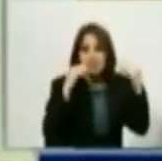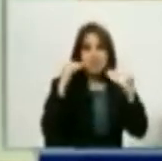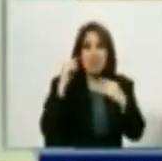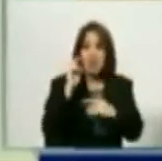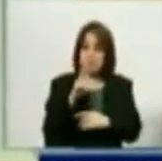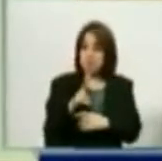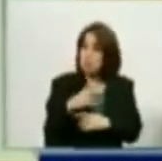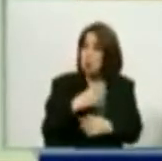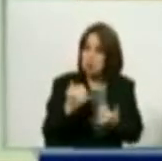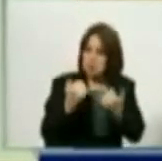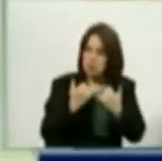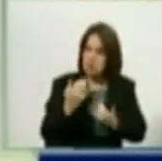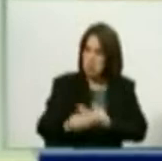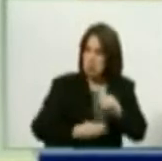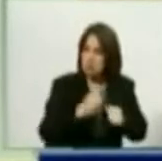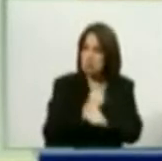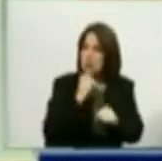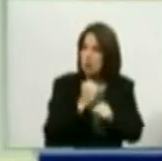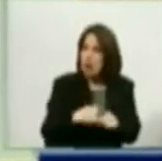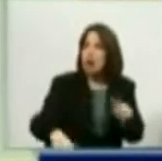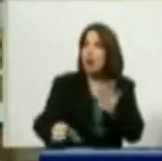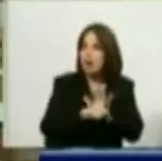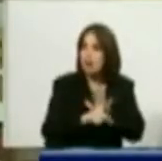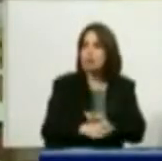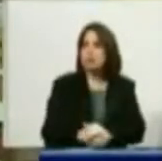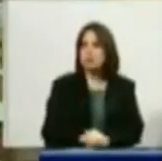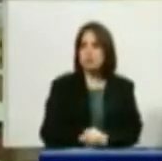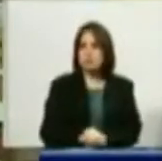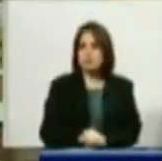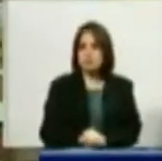yo mismo me voy a encargar de trabajar ese tema